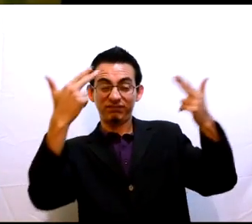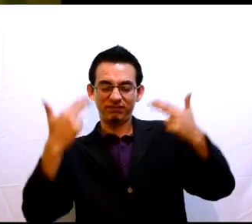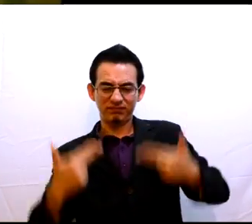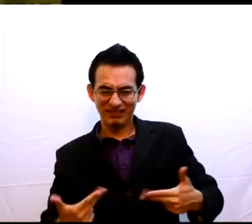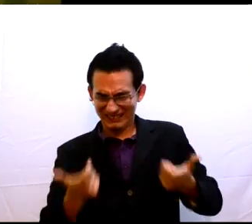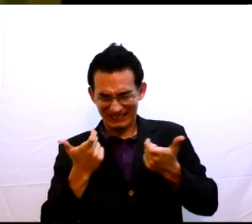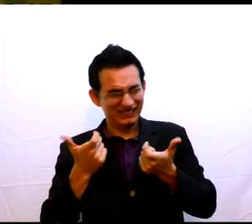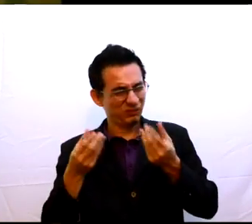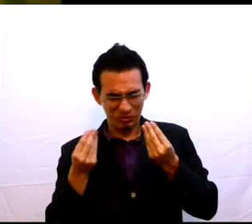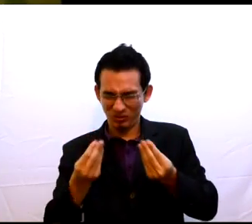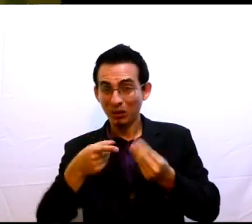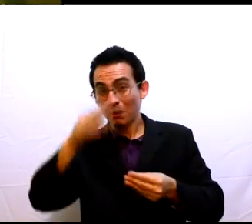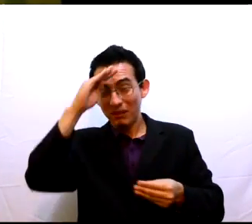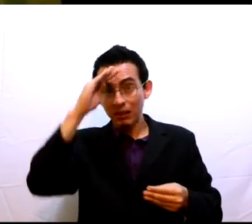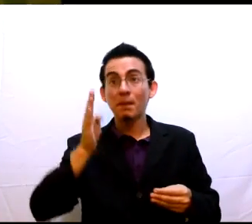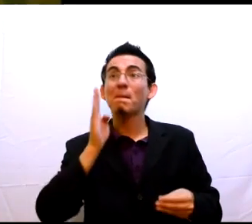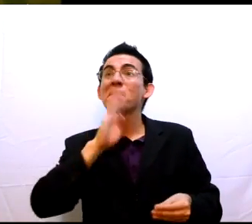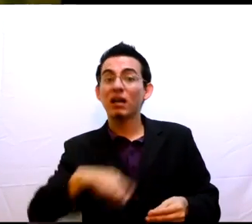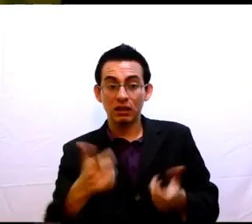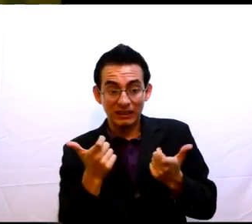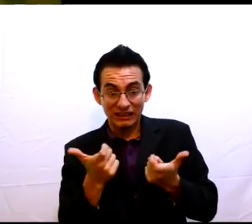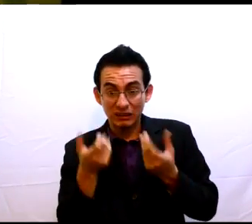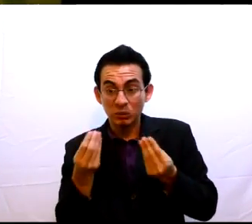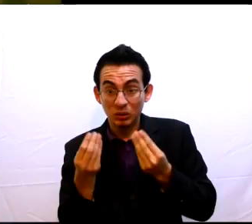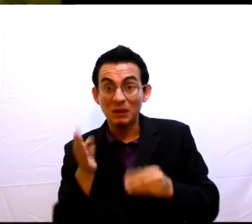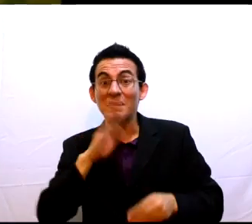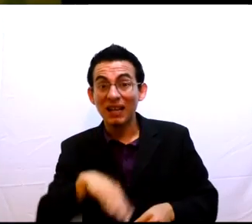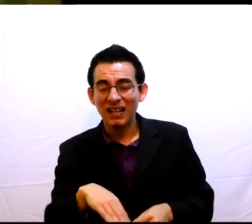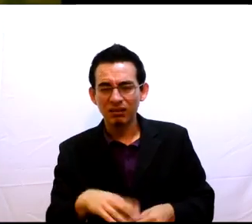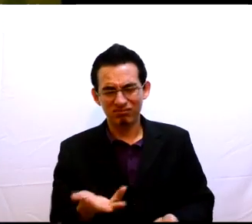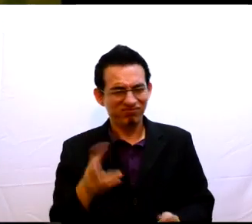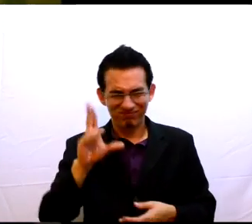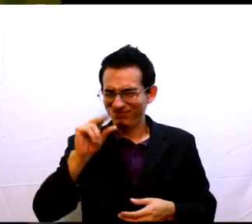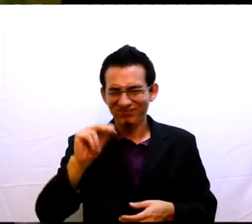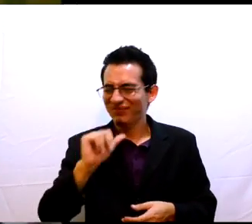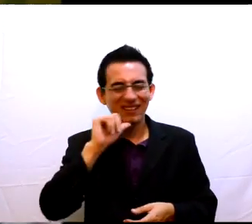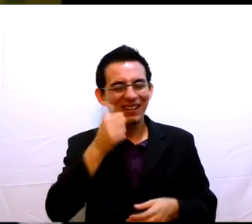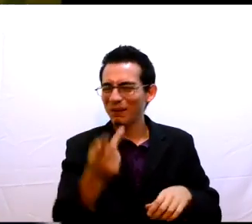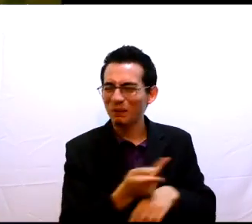mucho es malo que produzca bueno